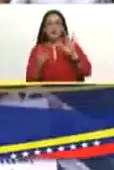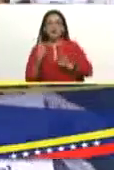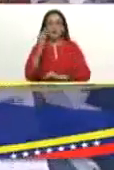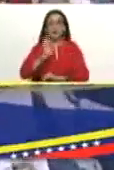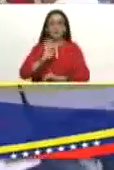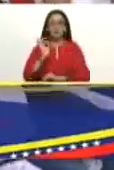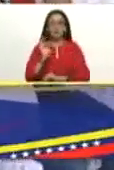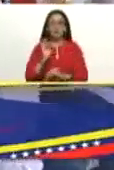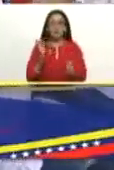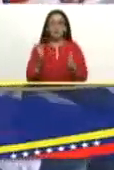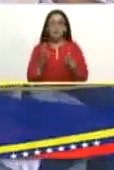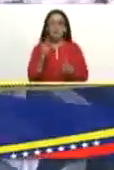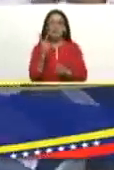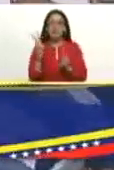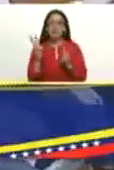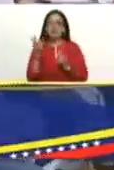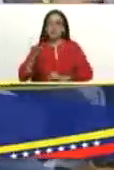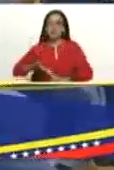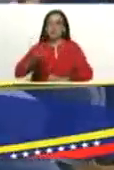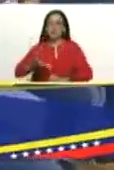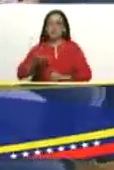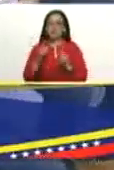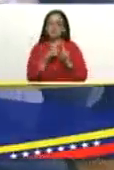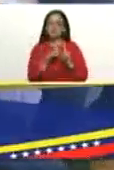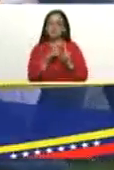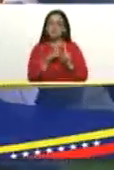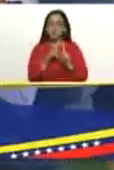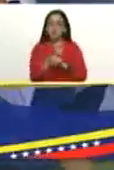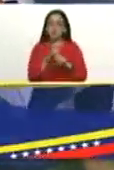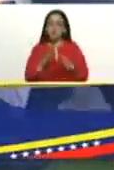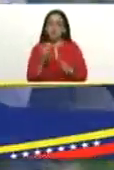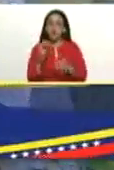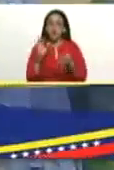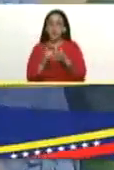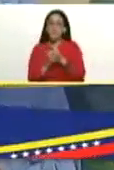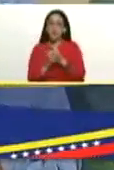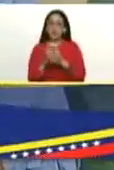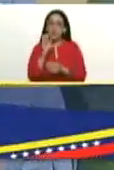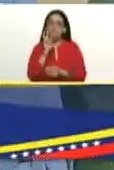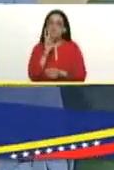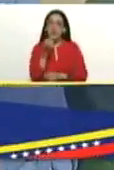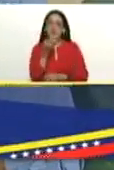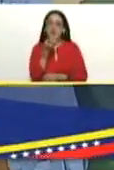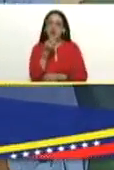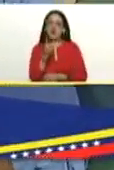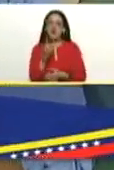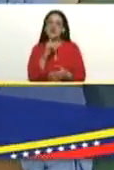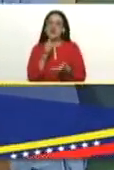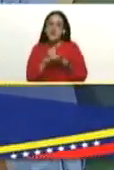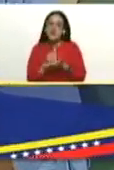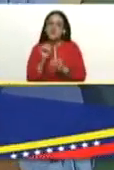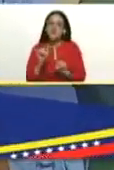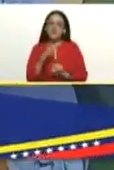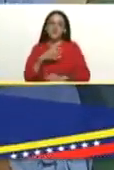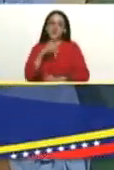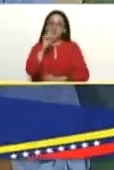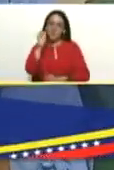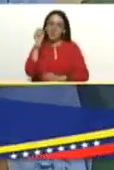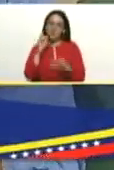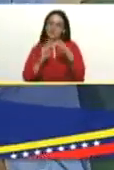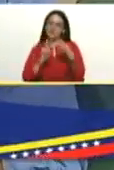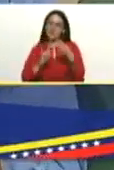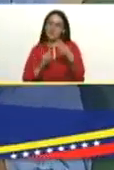presidente, por dos razones fundamentales. La primera, porque el gobernador tiene un amigo en Miraflores que lo ayuda, que se llama el presidente Nicolás Maduro. Y la segunda,